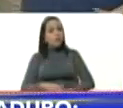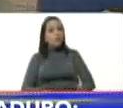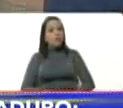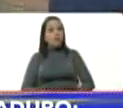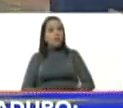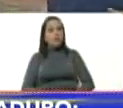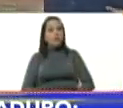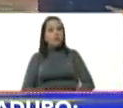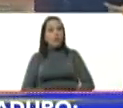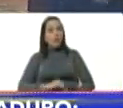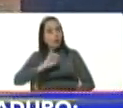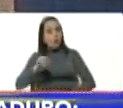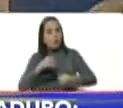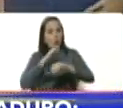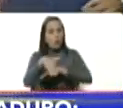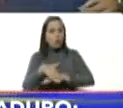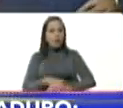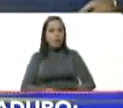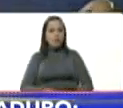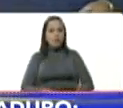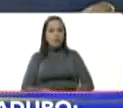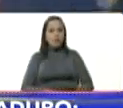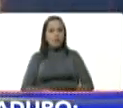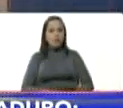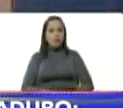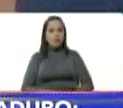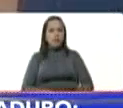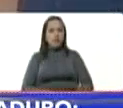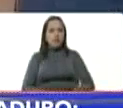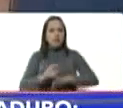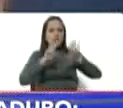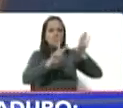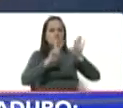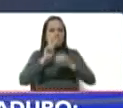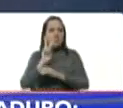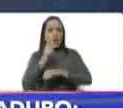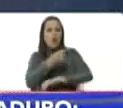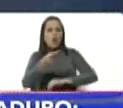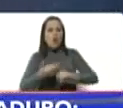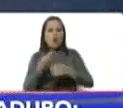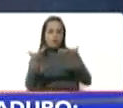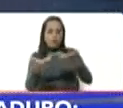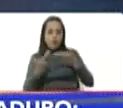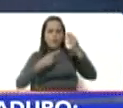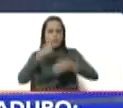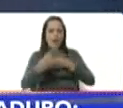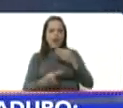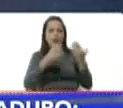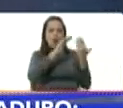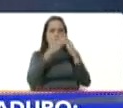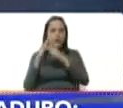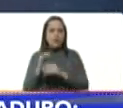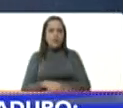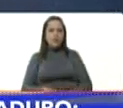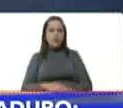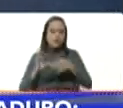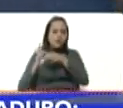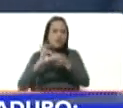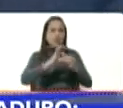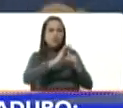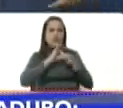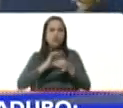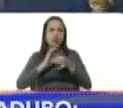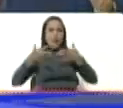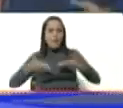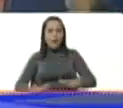tomar, Jorge Rodríguez, hacia Villegas. Les doy 72 horas para que me den un plan comunicacional de masificación de